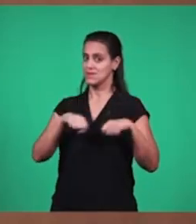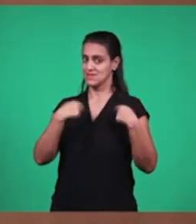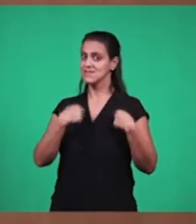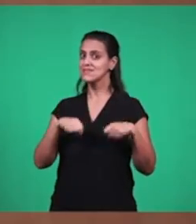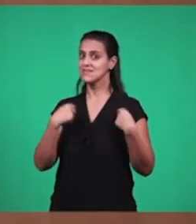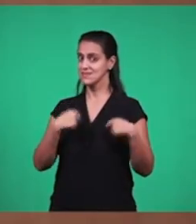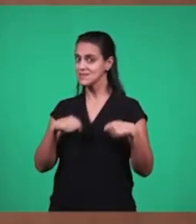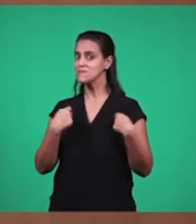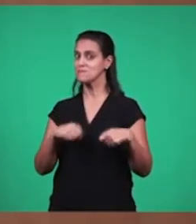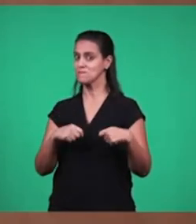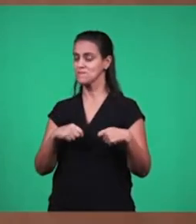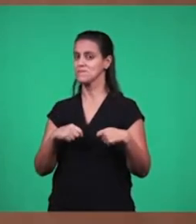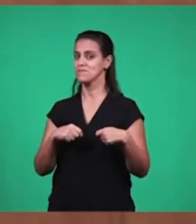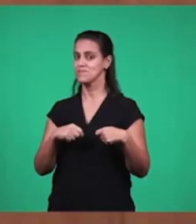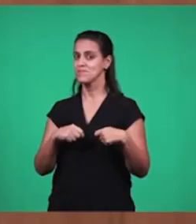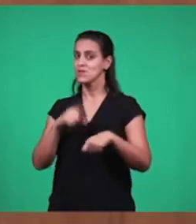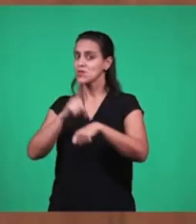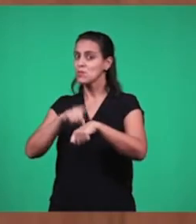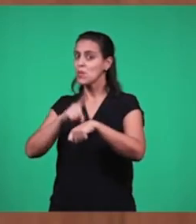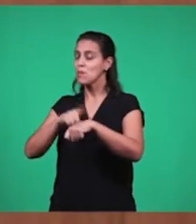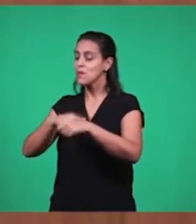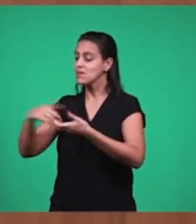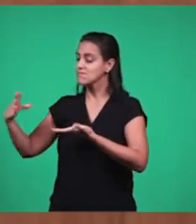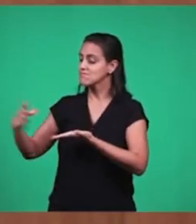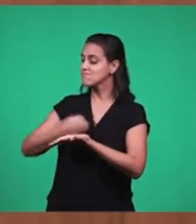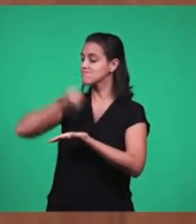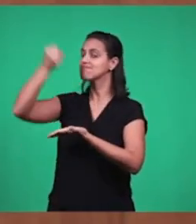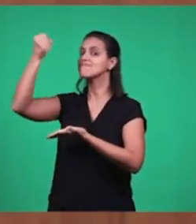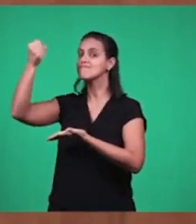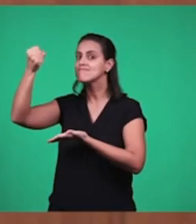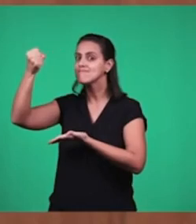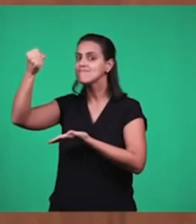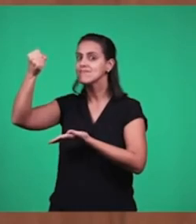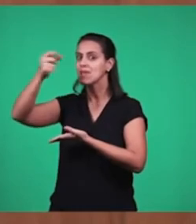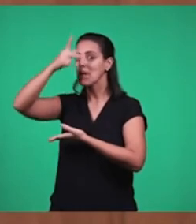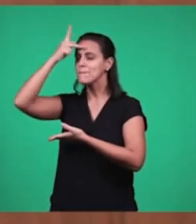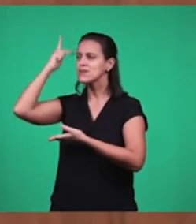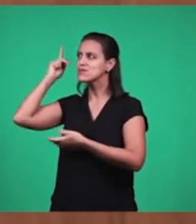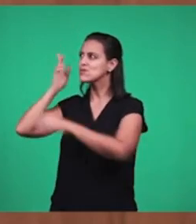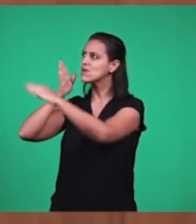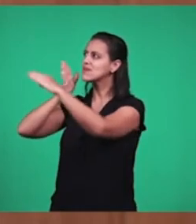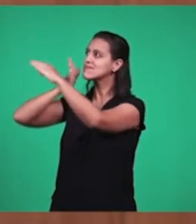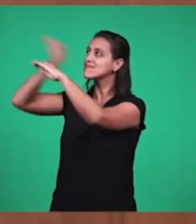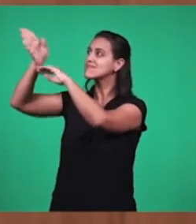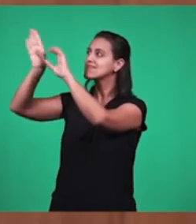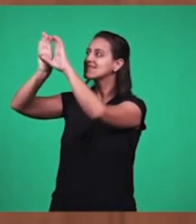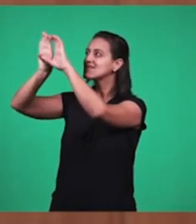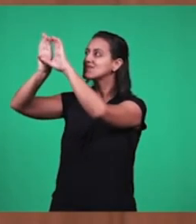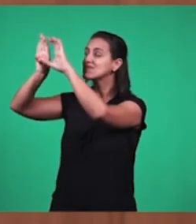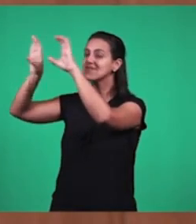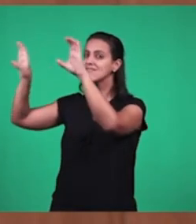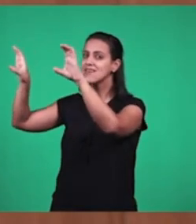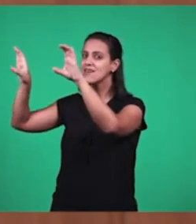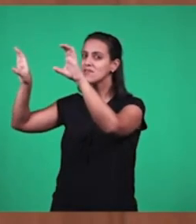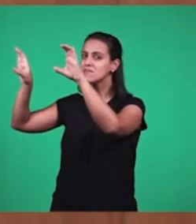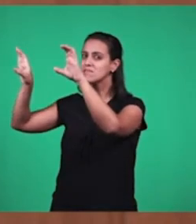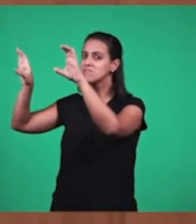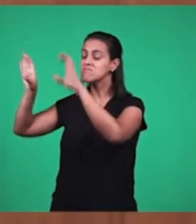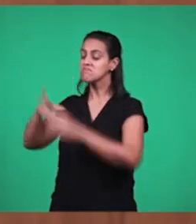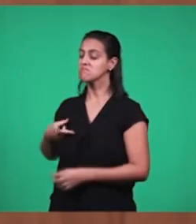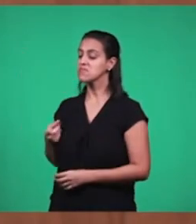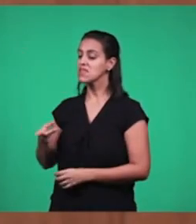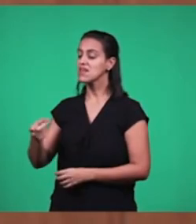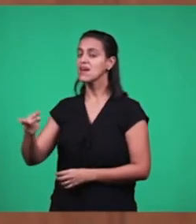para el día de la redención. Aquellos que van a heredar el cielo, aquellos siervos que van a recibir la bendición